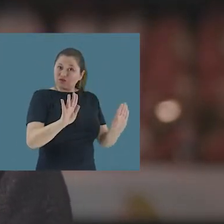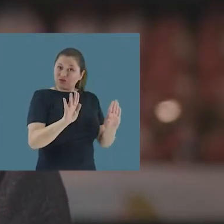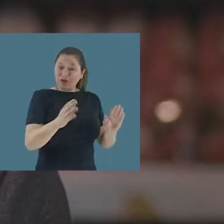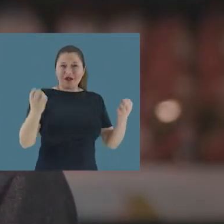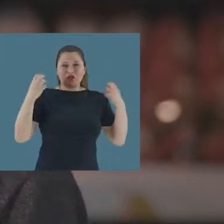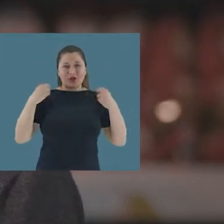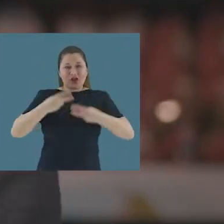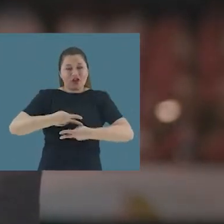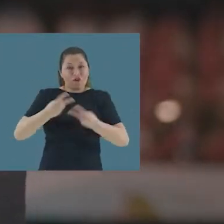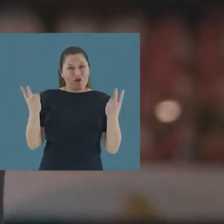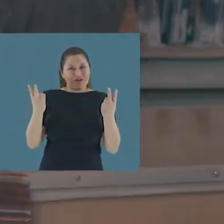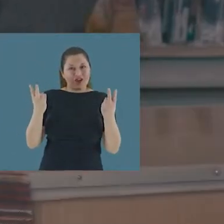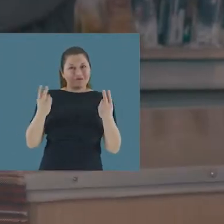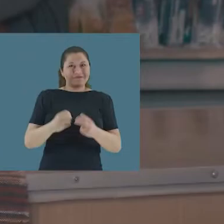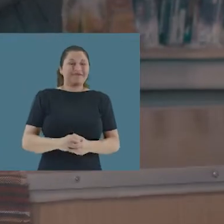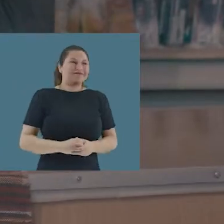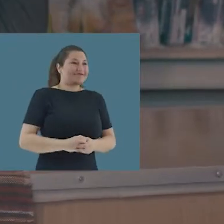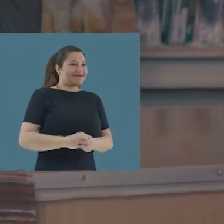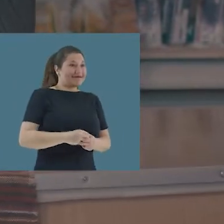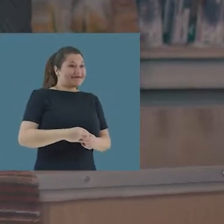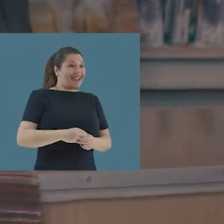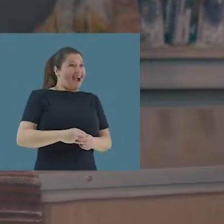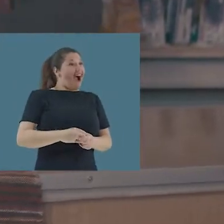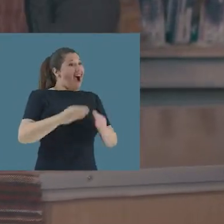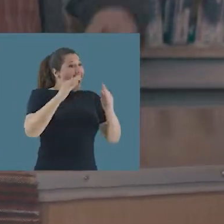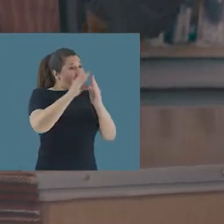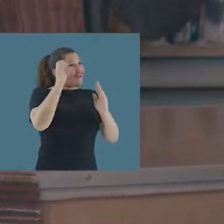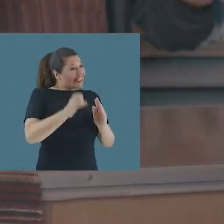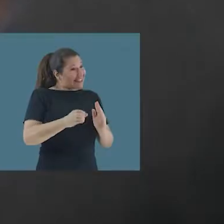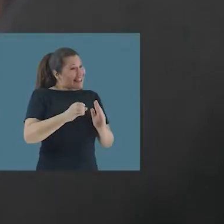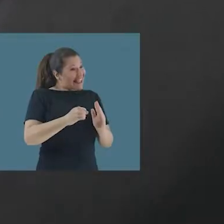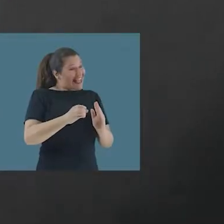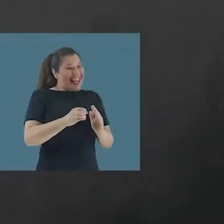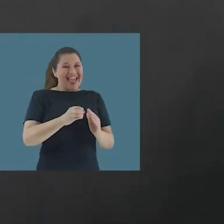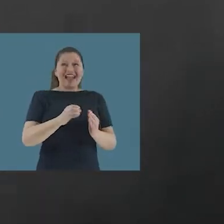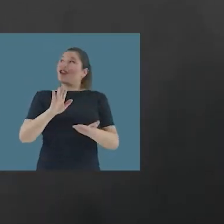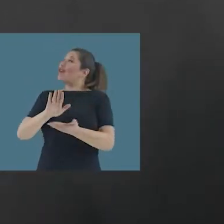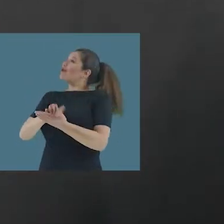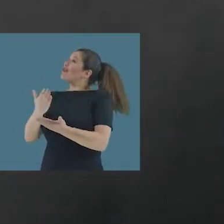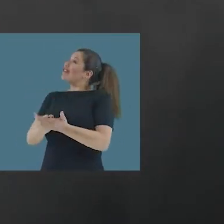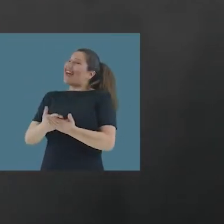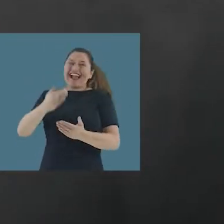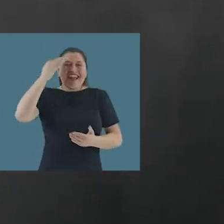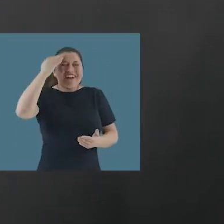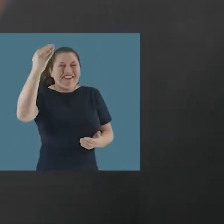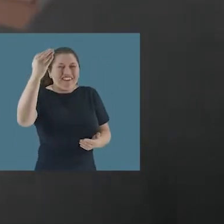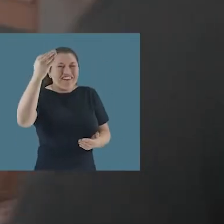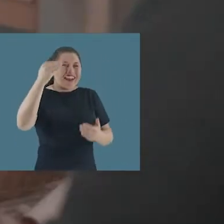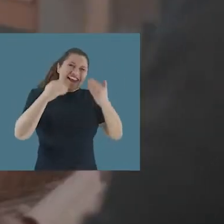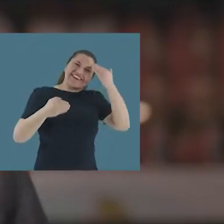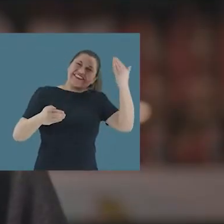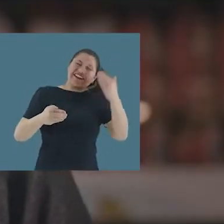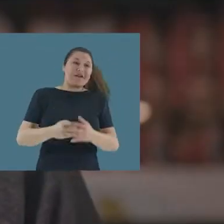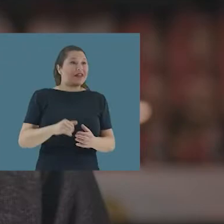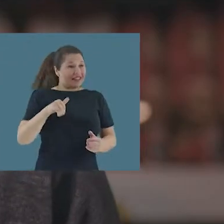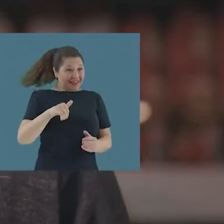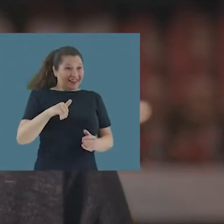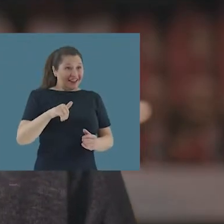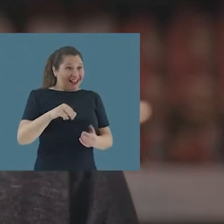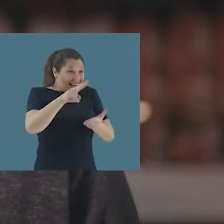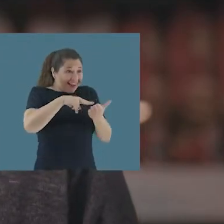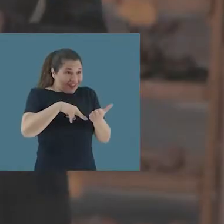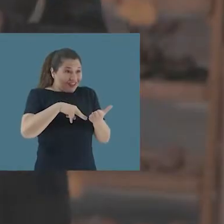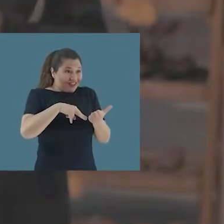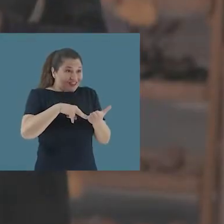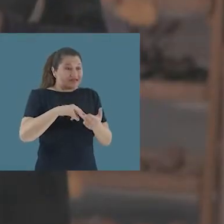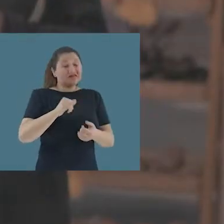delito para asumir un cargo público. Lee. ¿Ah? ¿A mí? ¡Vecina! ¿Cómo le va? Hola, gatita. Hola. ¿Y? ¿Lo leyó,